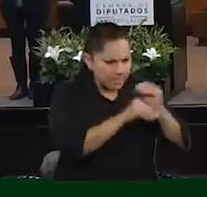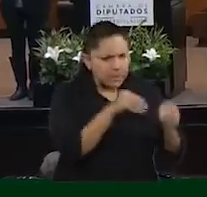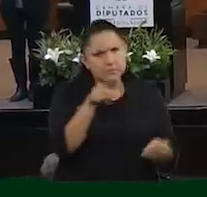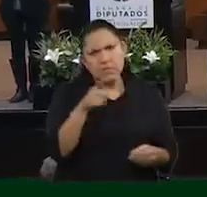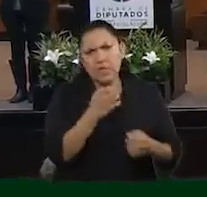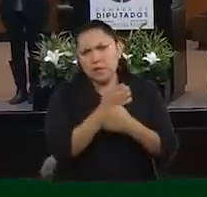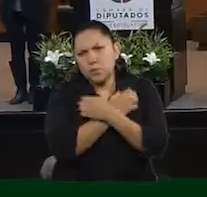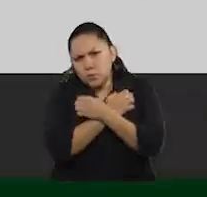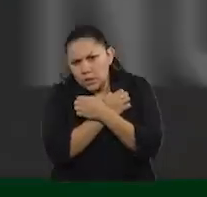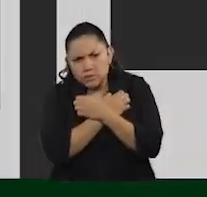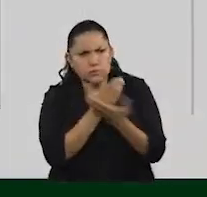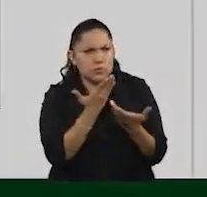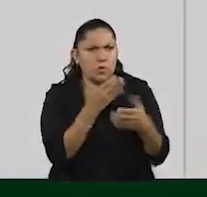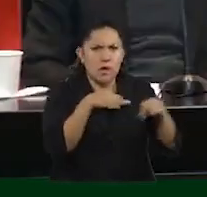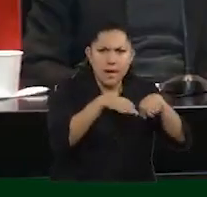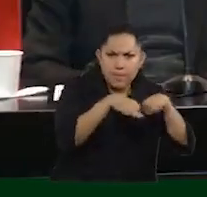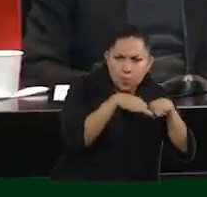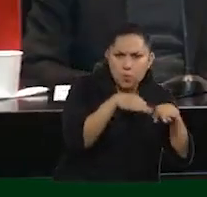social.